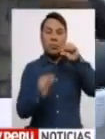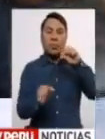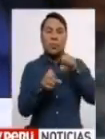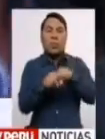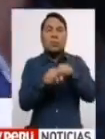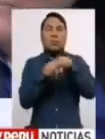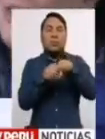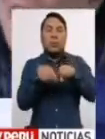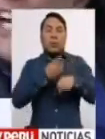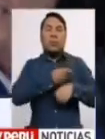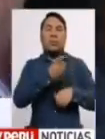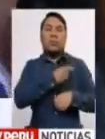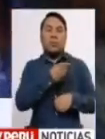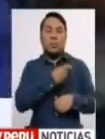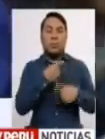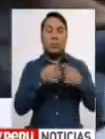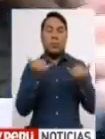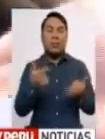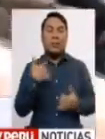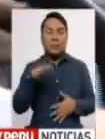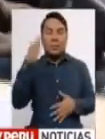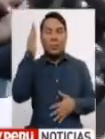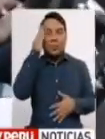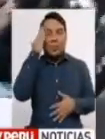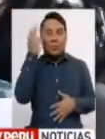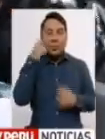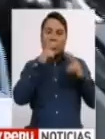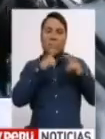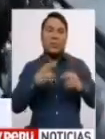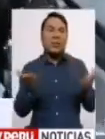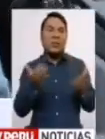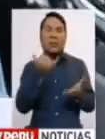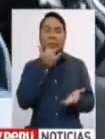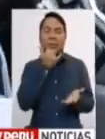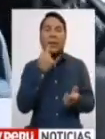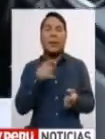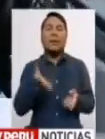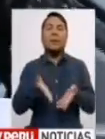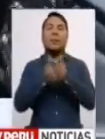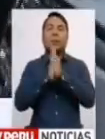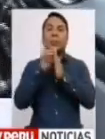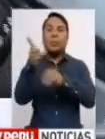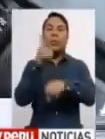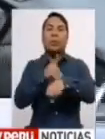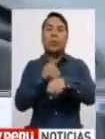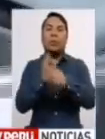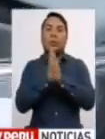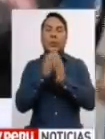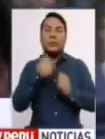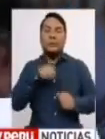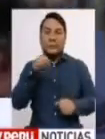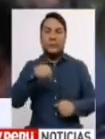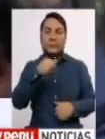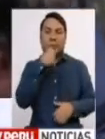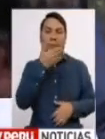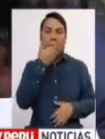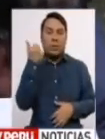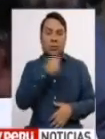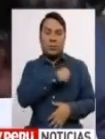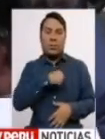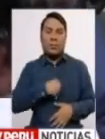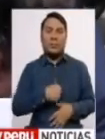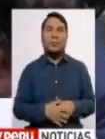infarto. Castañeda dijo que al tomar conocimiento de su diagnóstico, no dudó en pedirle a los médicos que lo operen. ¿Qué opción